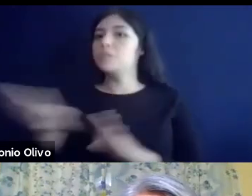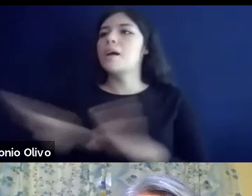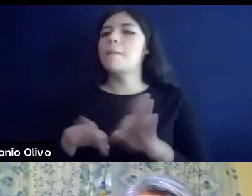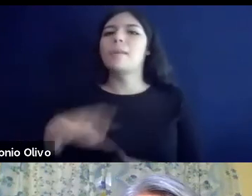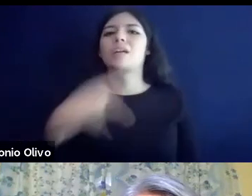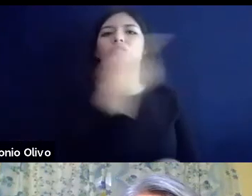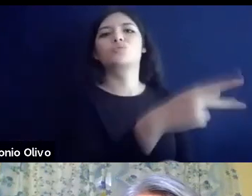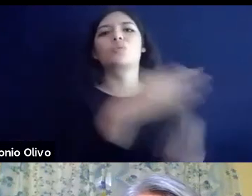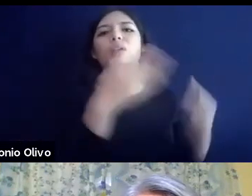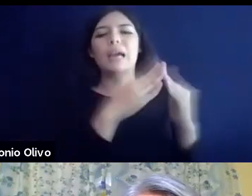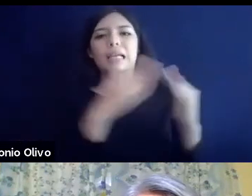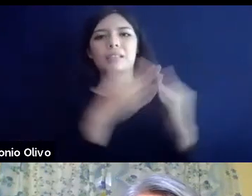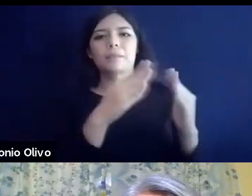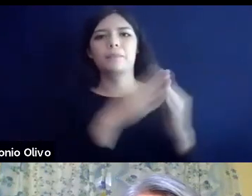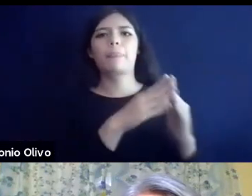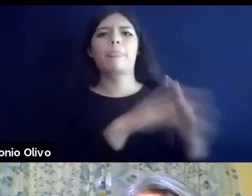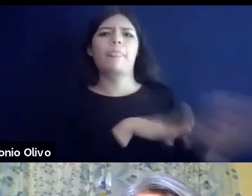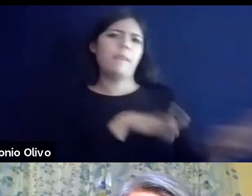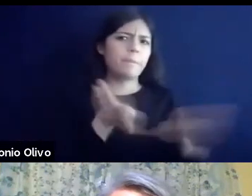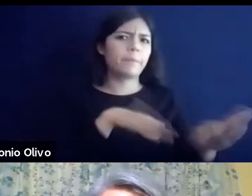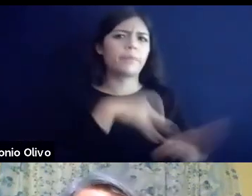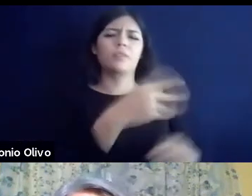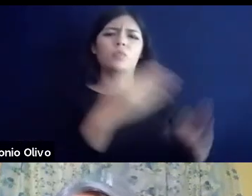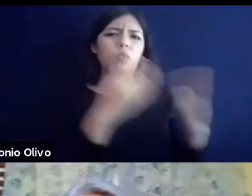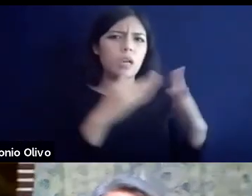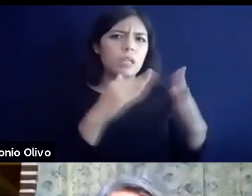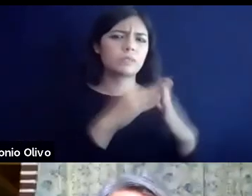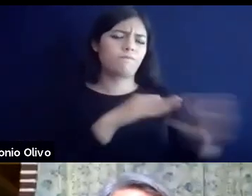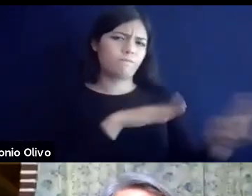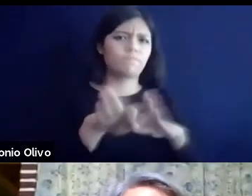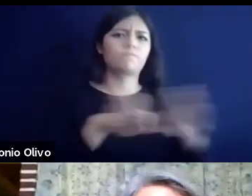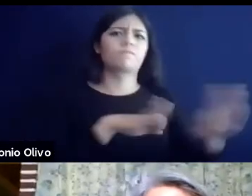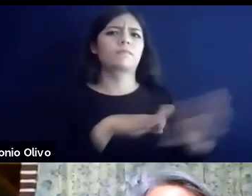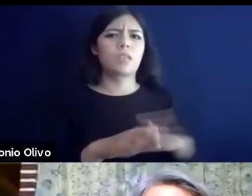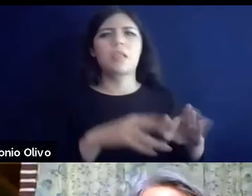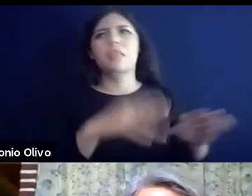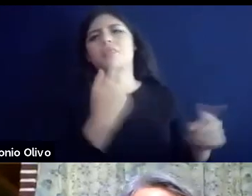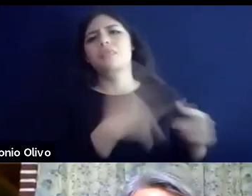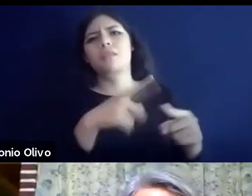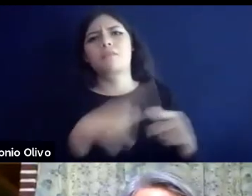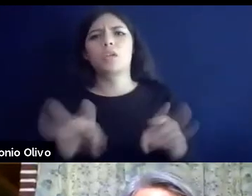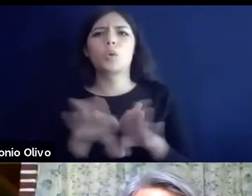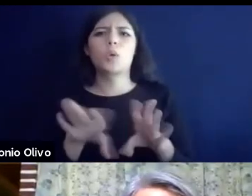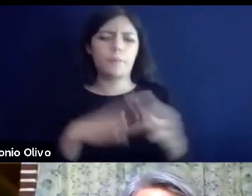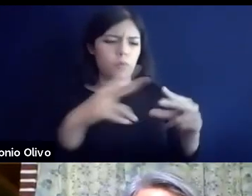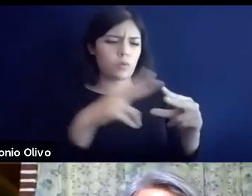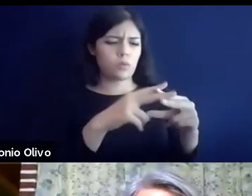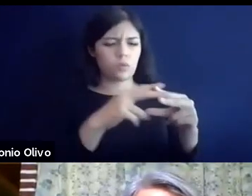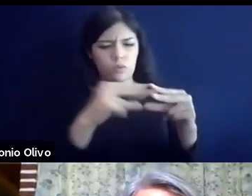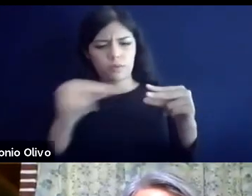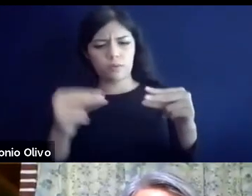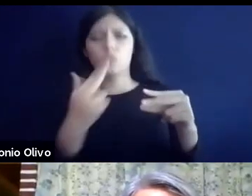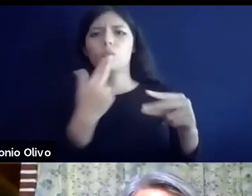los materiales para que ellos empaqueten dulces, empaqueten pues